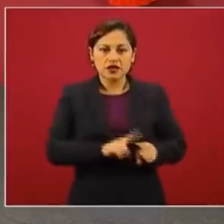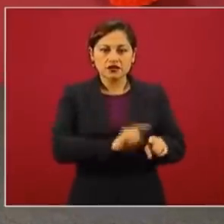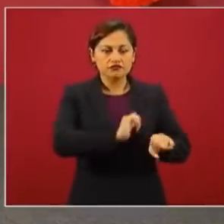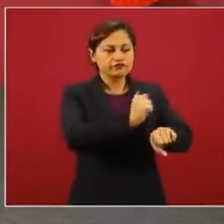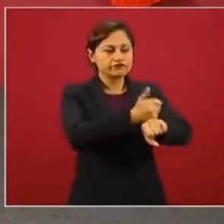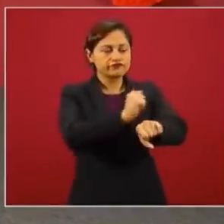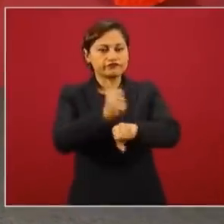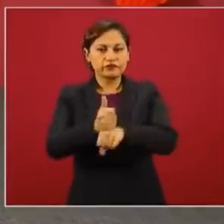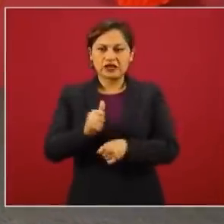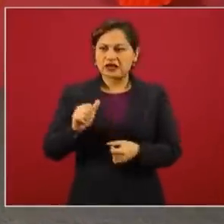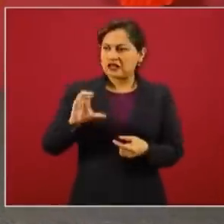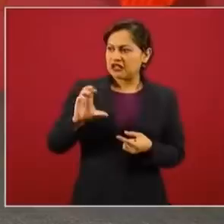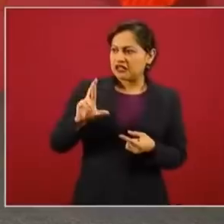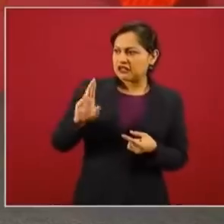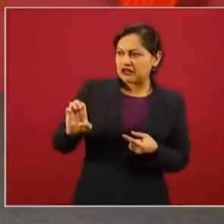La CRE,